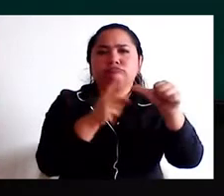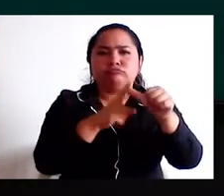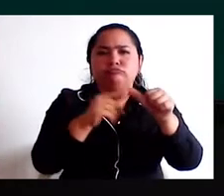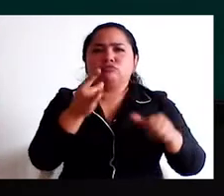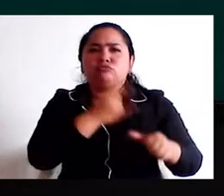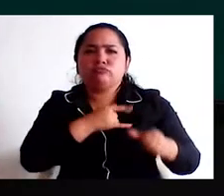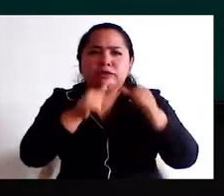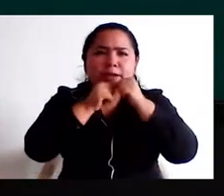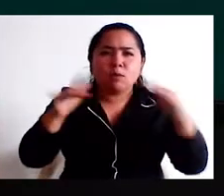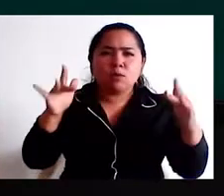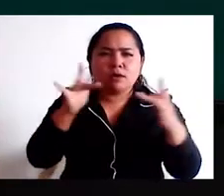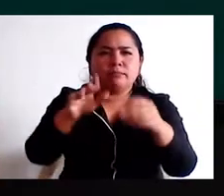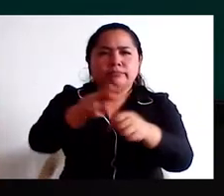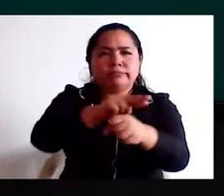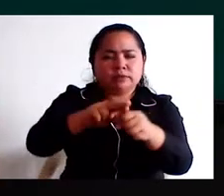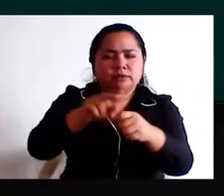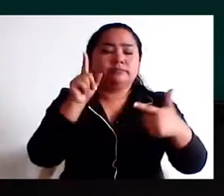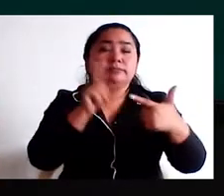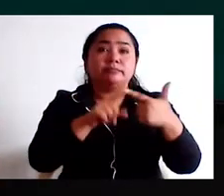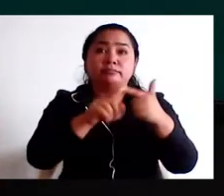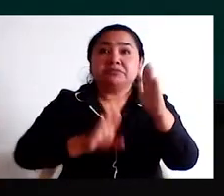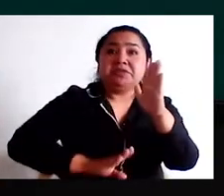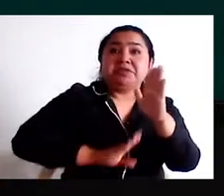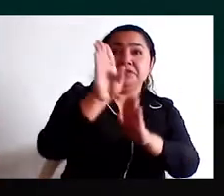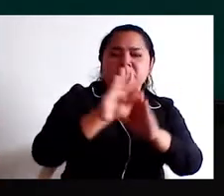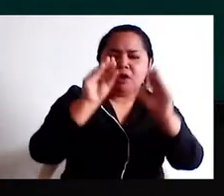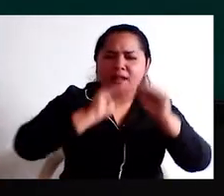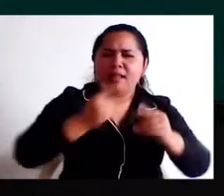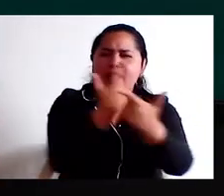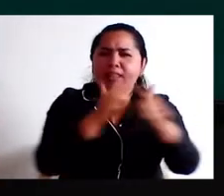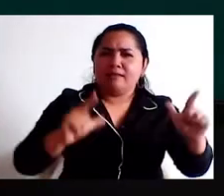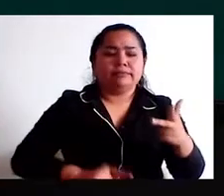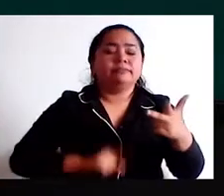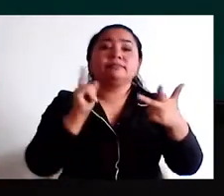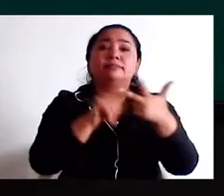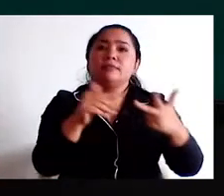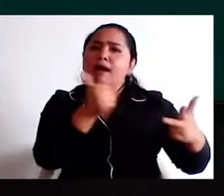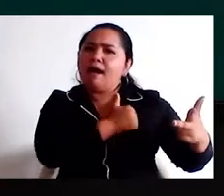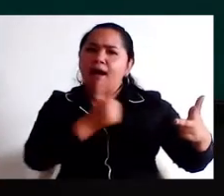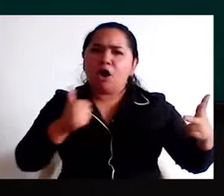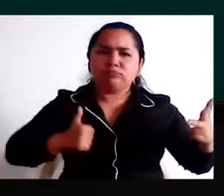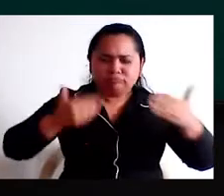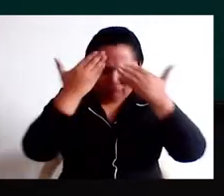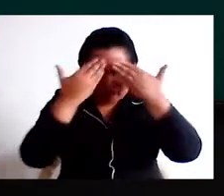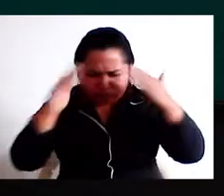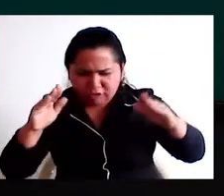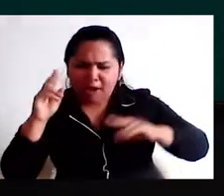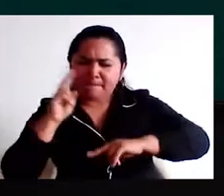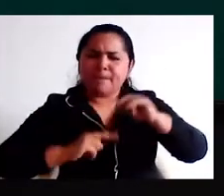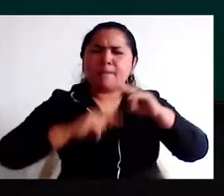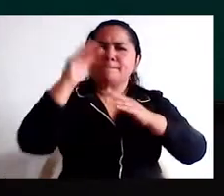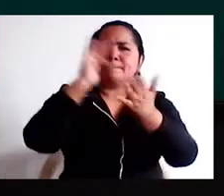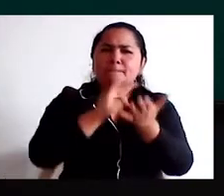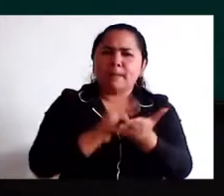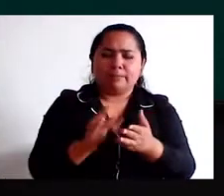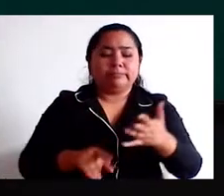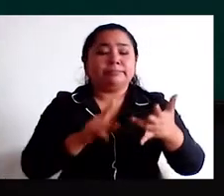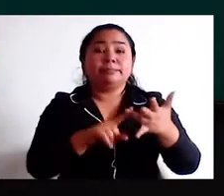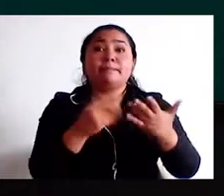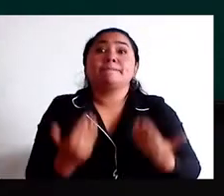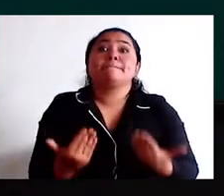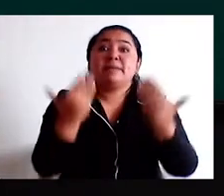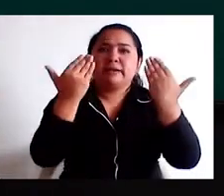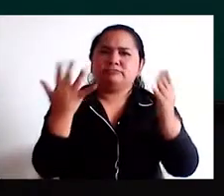gobierno universidad pública para la región y desarrollo y formación para la libertad autonomía democracia y construcción